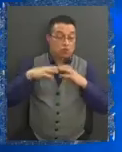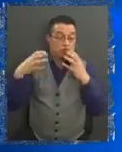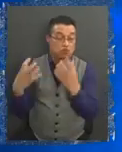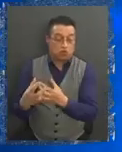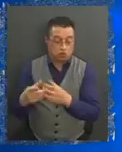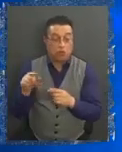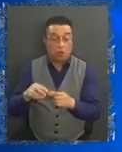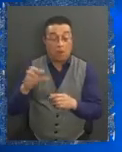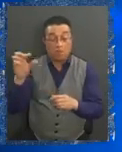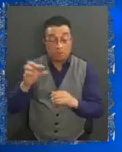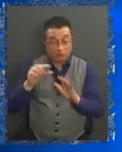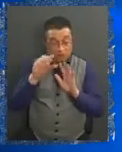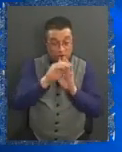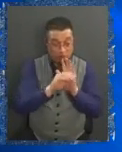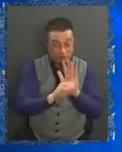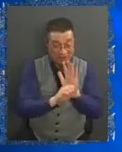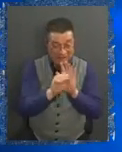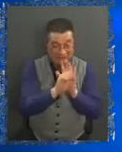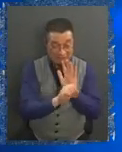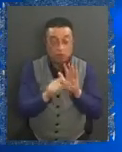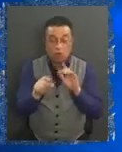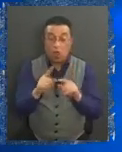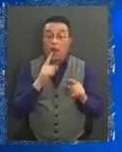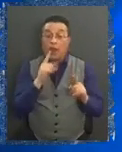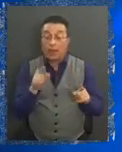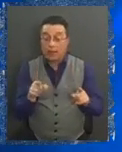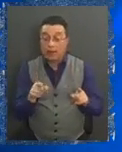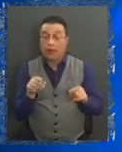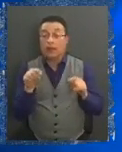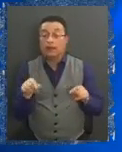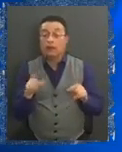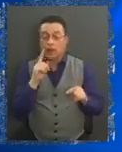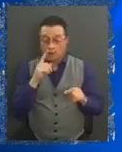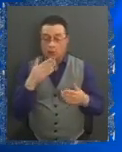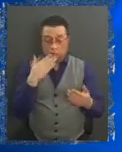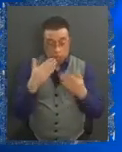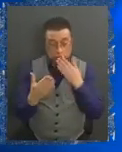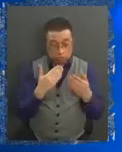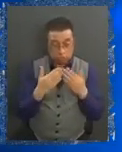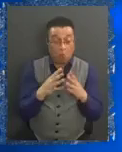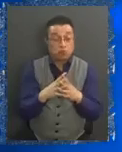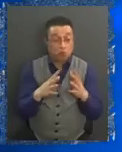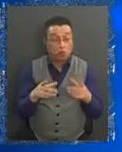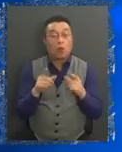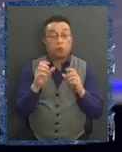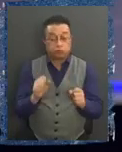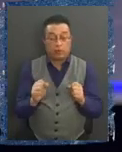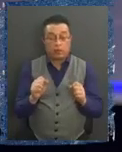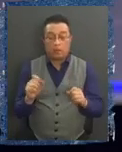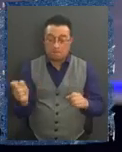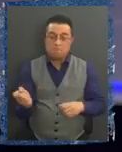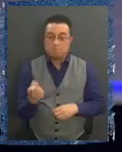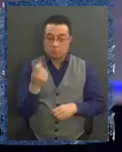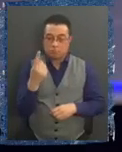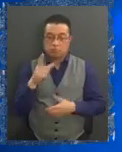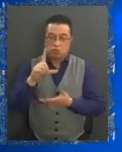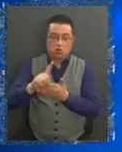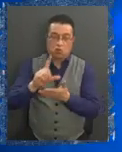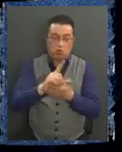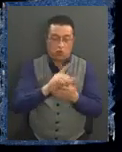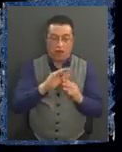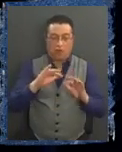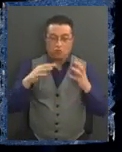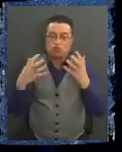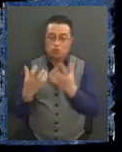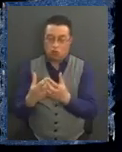transitorios, que definitivamente son, se va a discutir mucho sobre ello, nos deje entre los primeros lugares. Tú mismo me